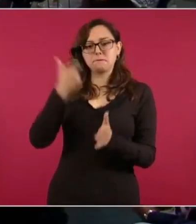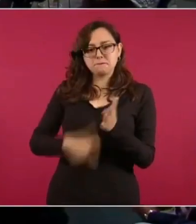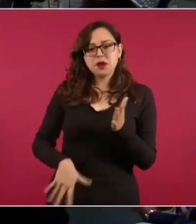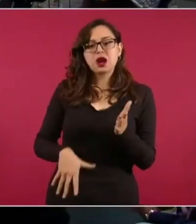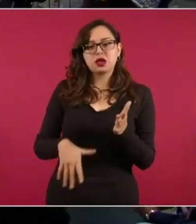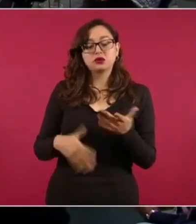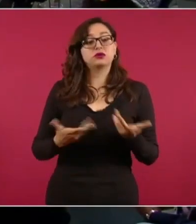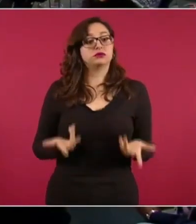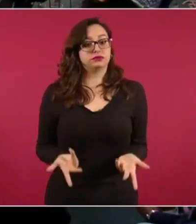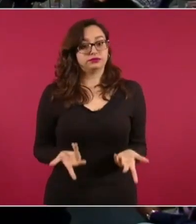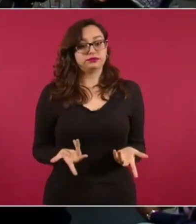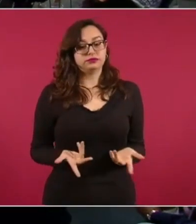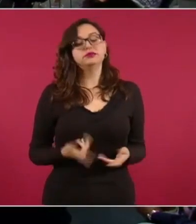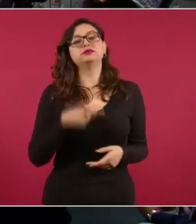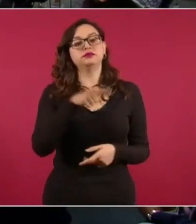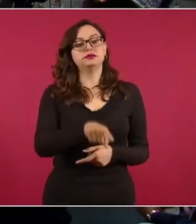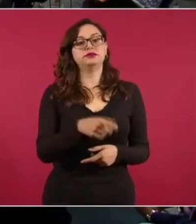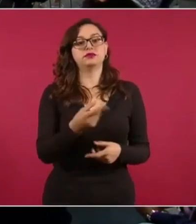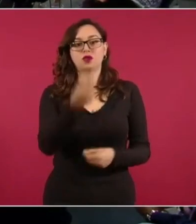representan como el 80%